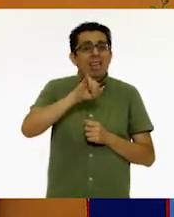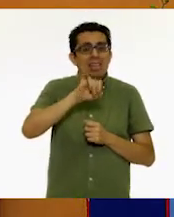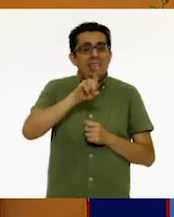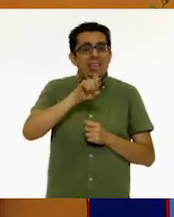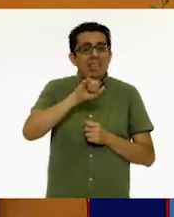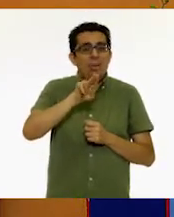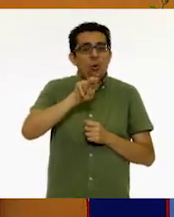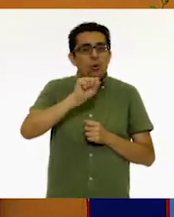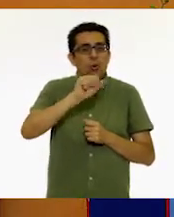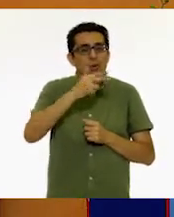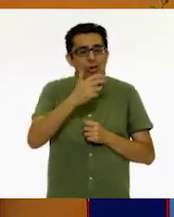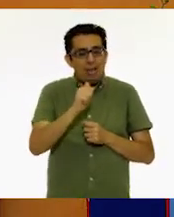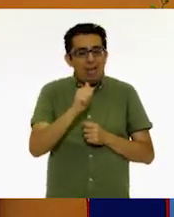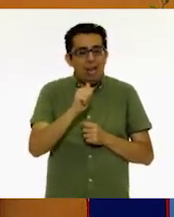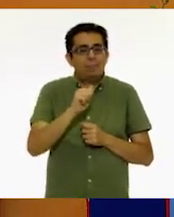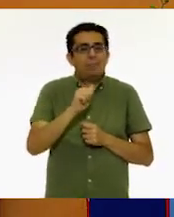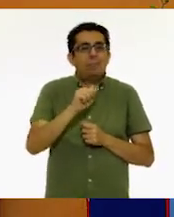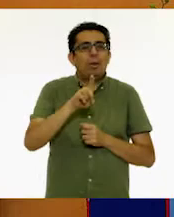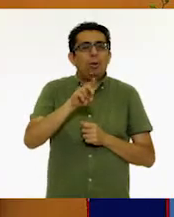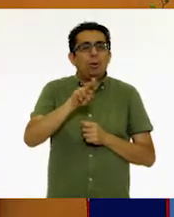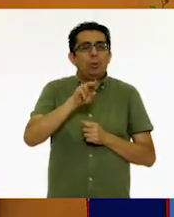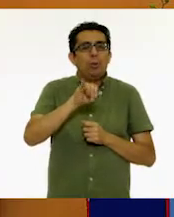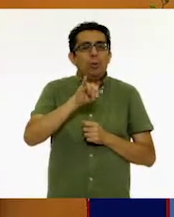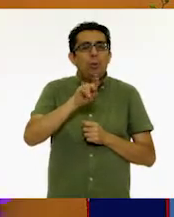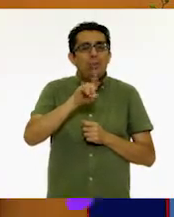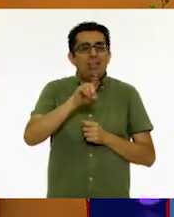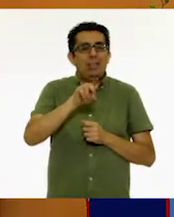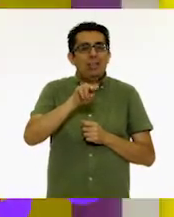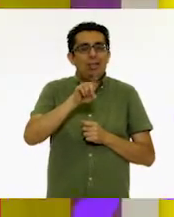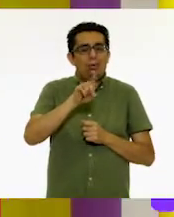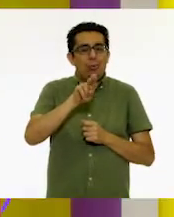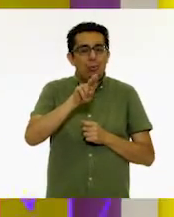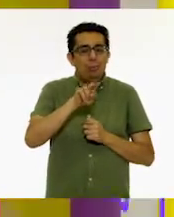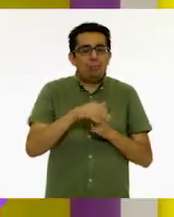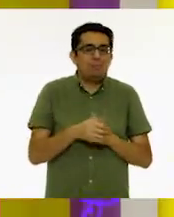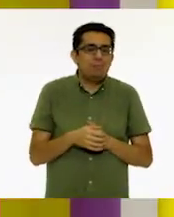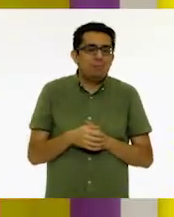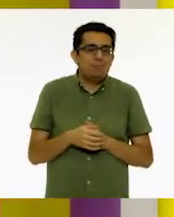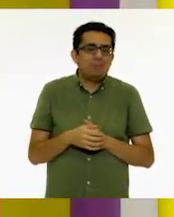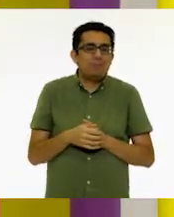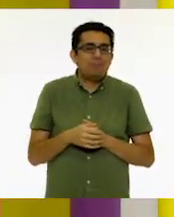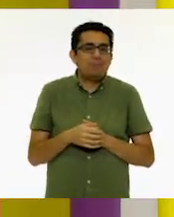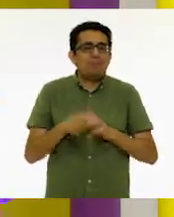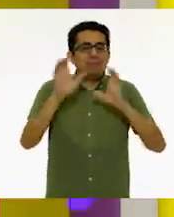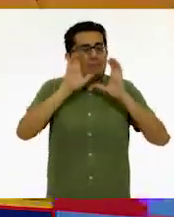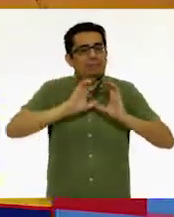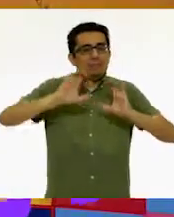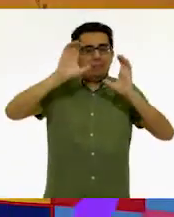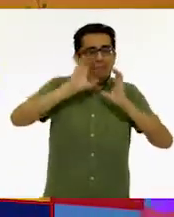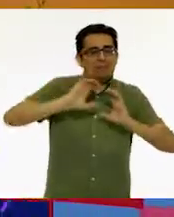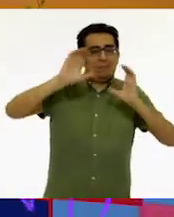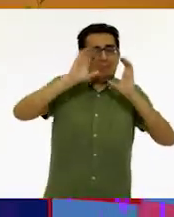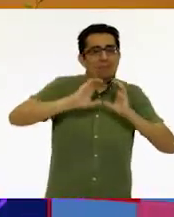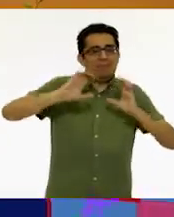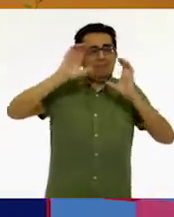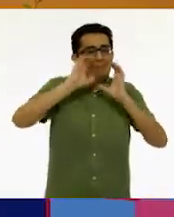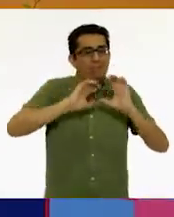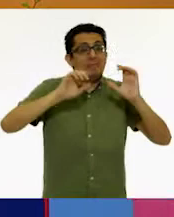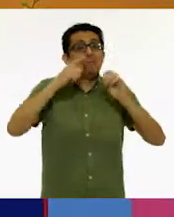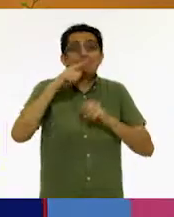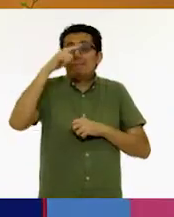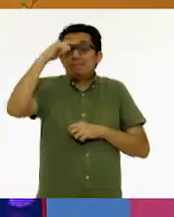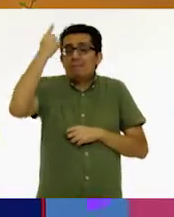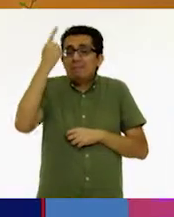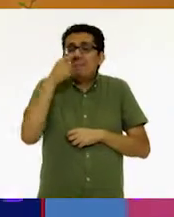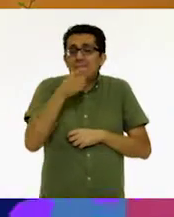Maridiusha, maridiusha, dubididu, dubididu. Es muy fácil,